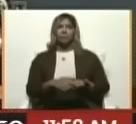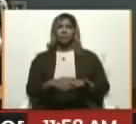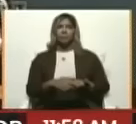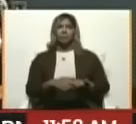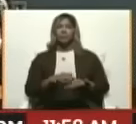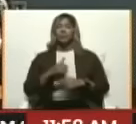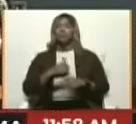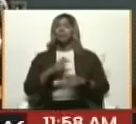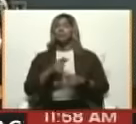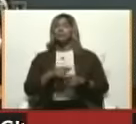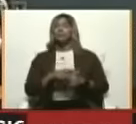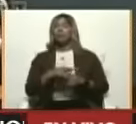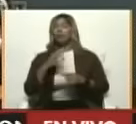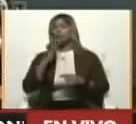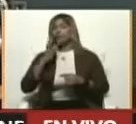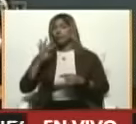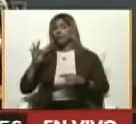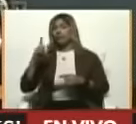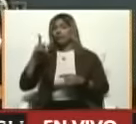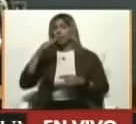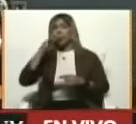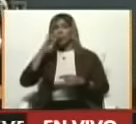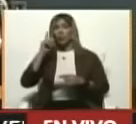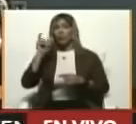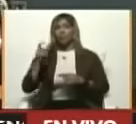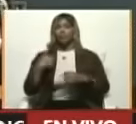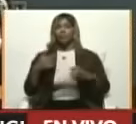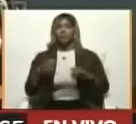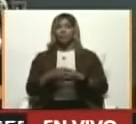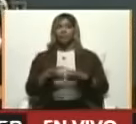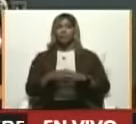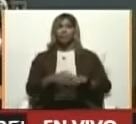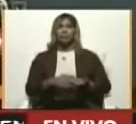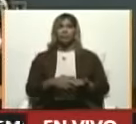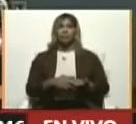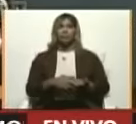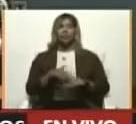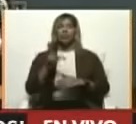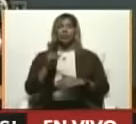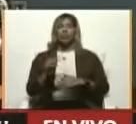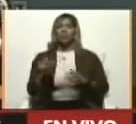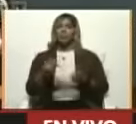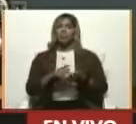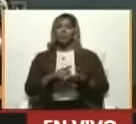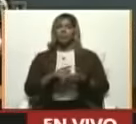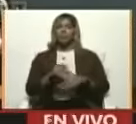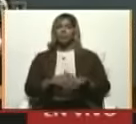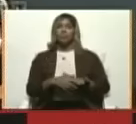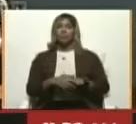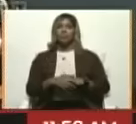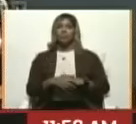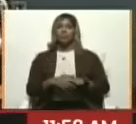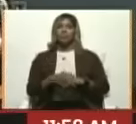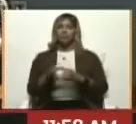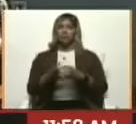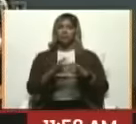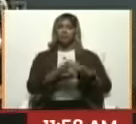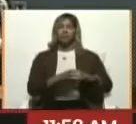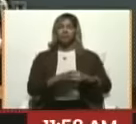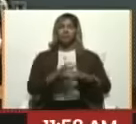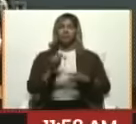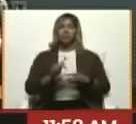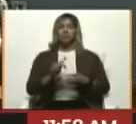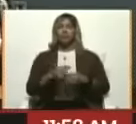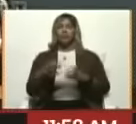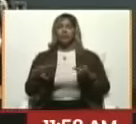nuestra hermana fiscal general de Cuba, Yamila, y su equipo, que también está con ella en la delegación,